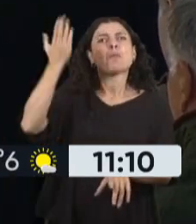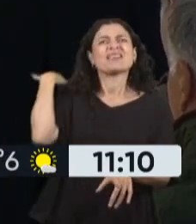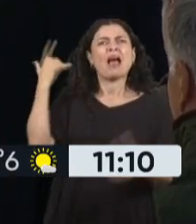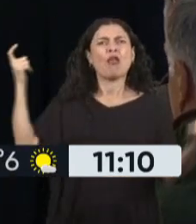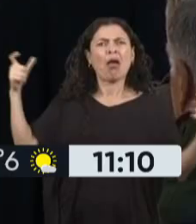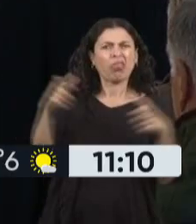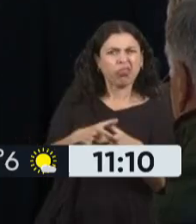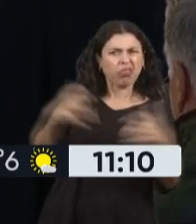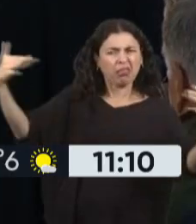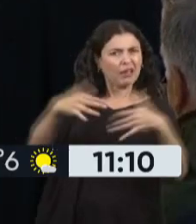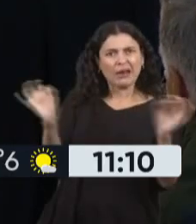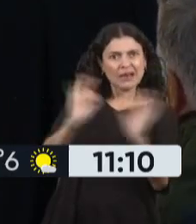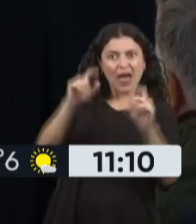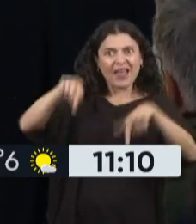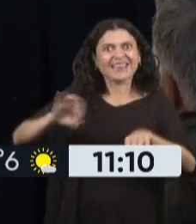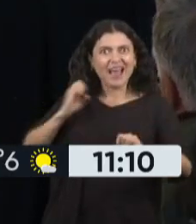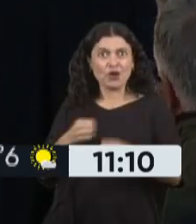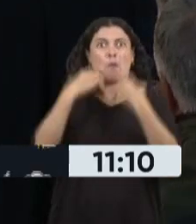para arriba.